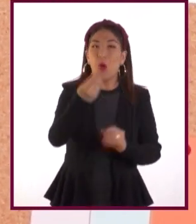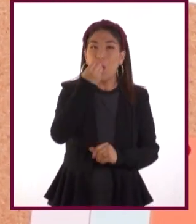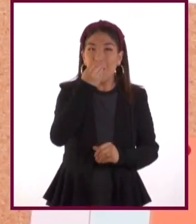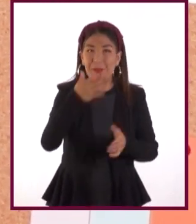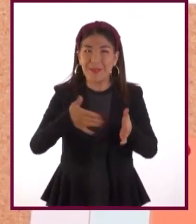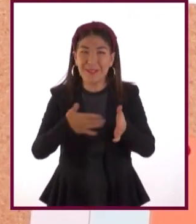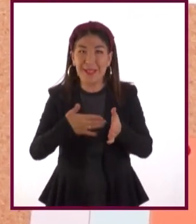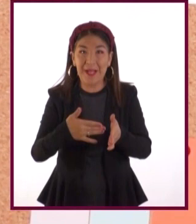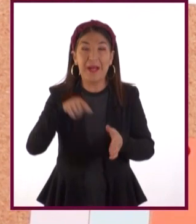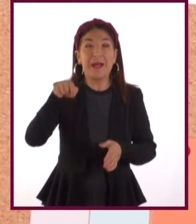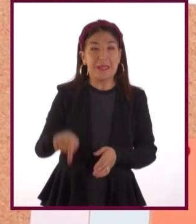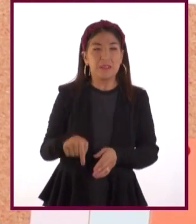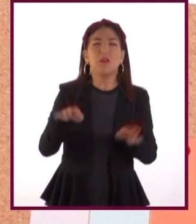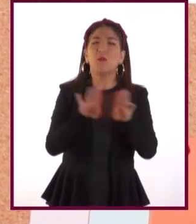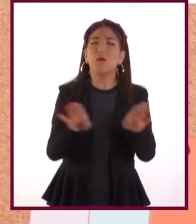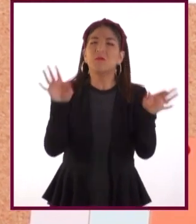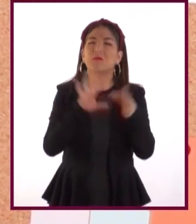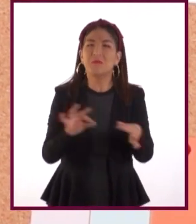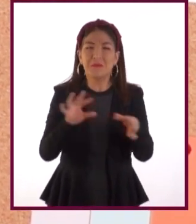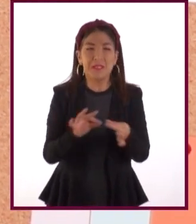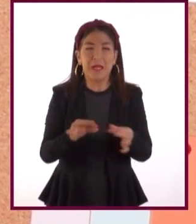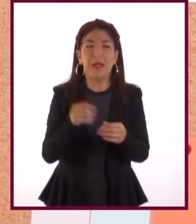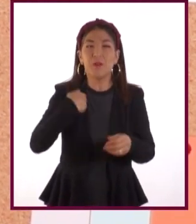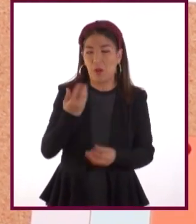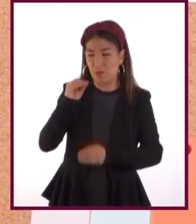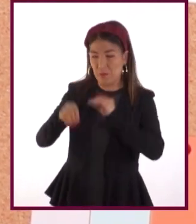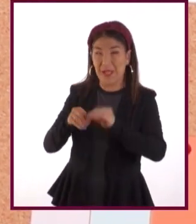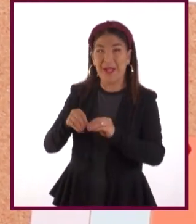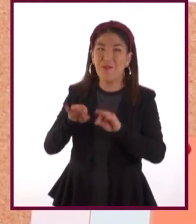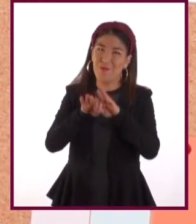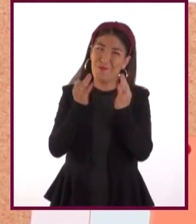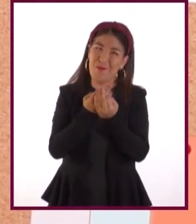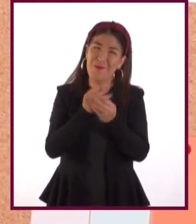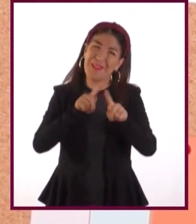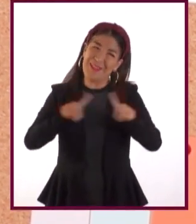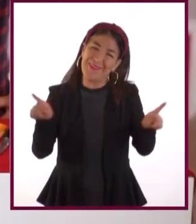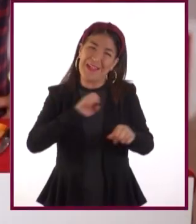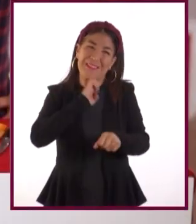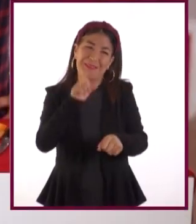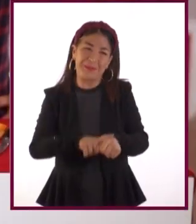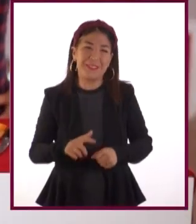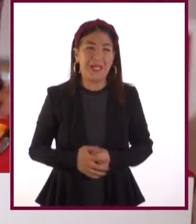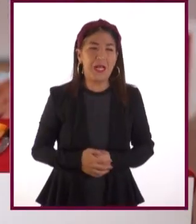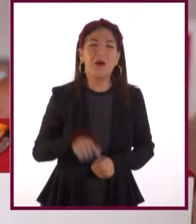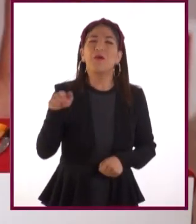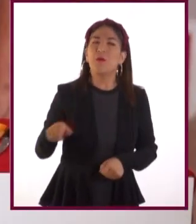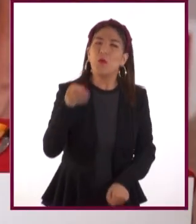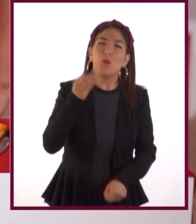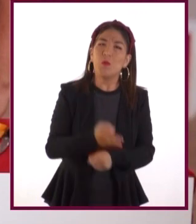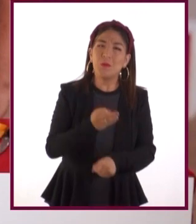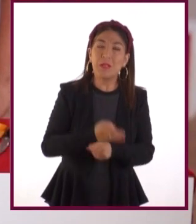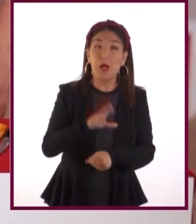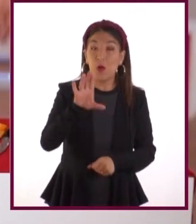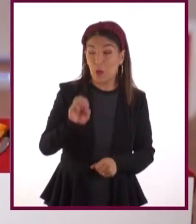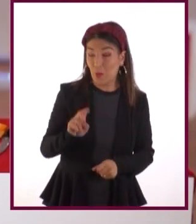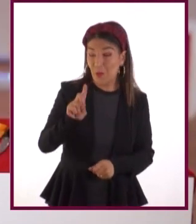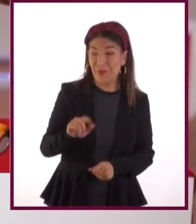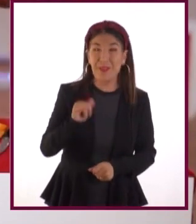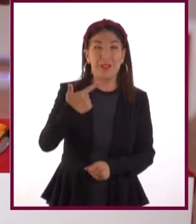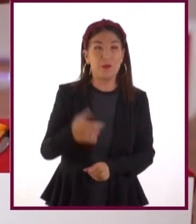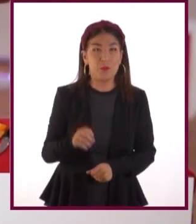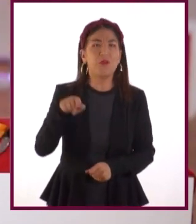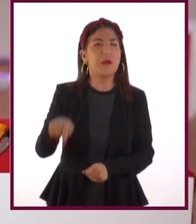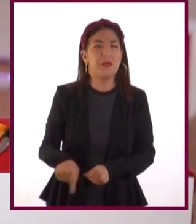de cocina. Esas instrucciones las voy a escribir, pero lo haré de una manera especial. Para este juego vamos a utilizar